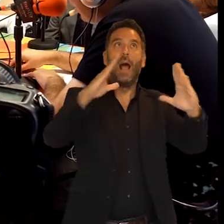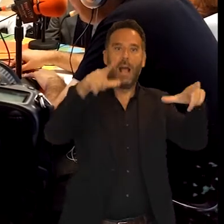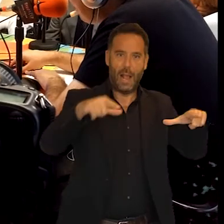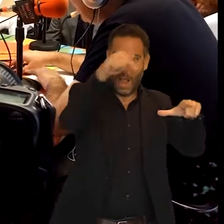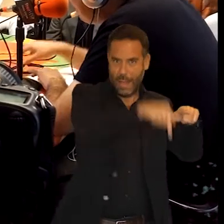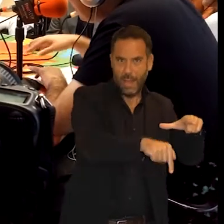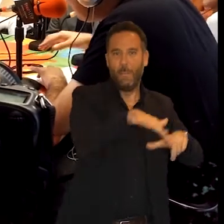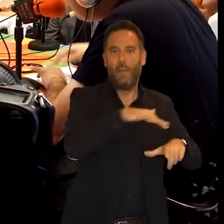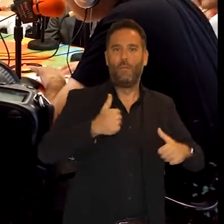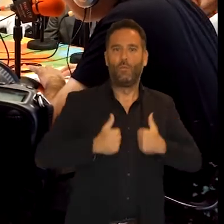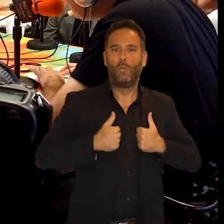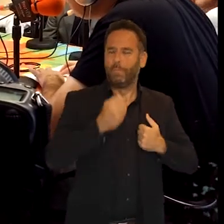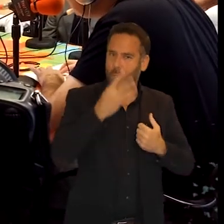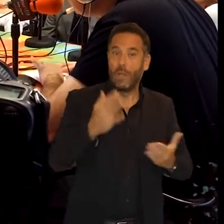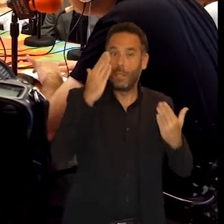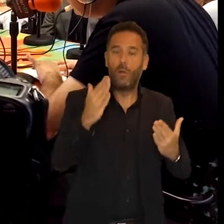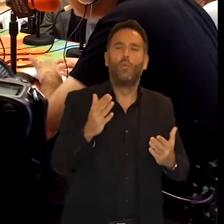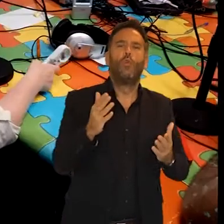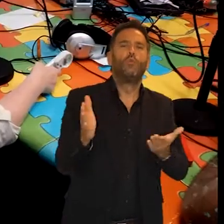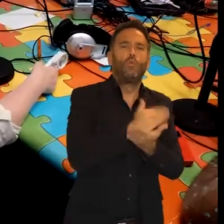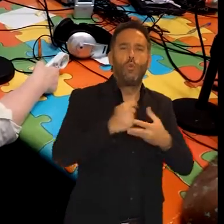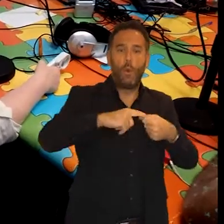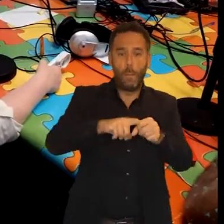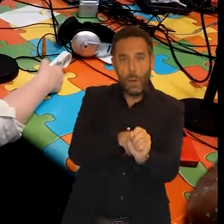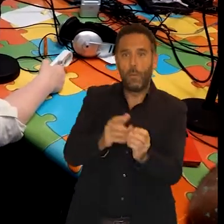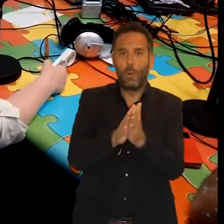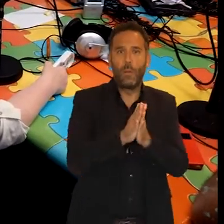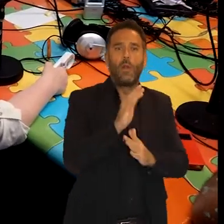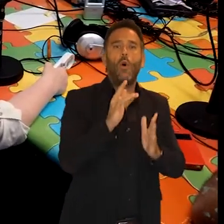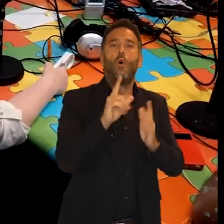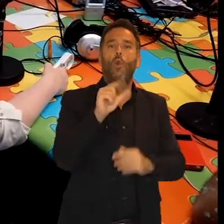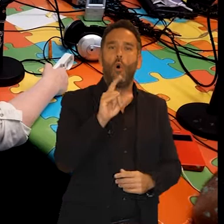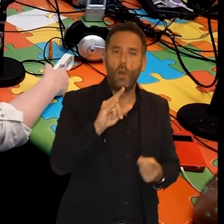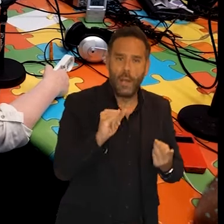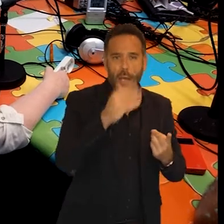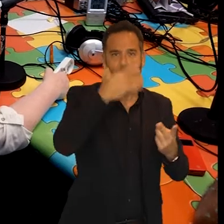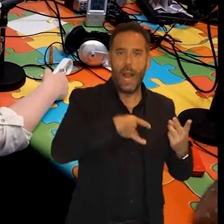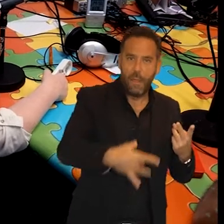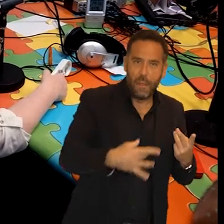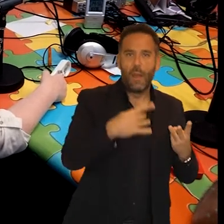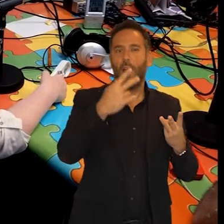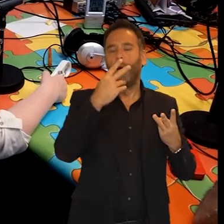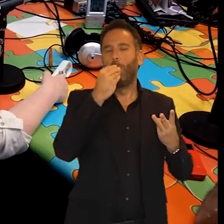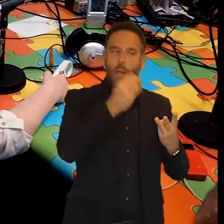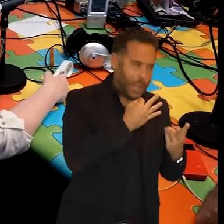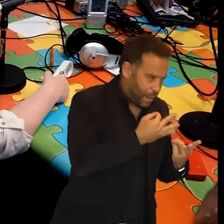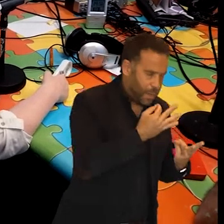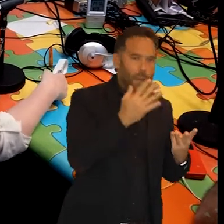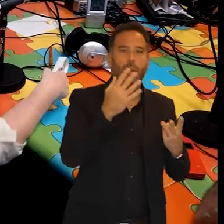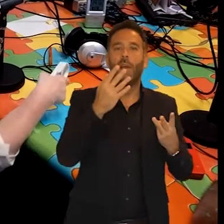equipo. Jesús Martín en el control, José Antonio Medina, Loli Rubiales, Gracia Acedo. Buenas tardes. Buenas